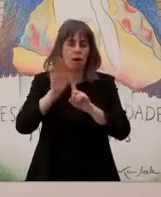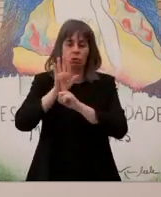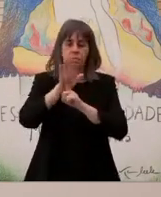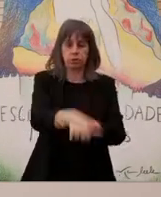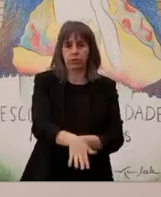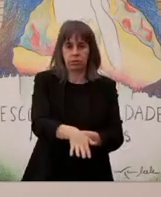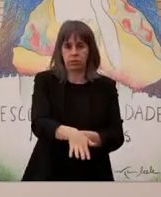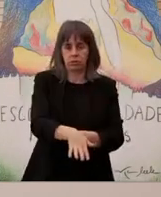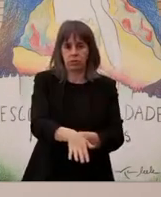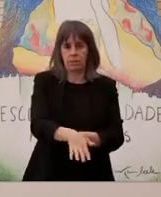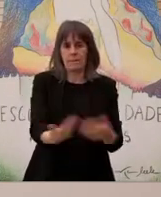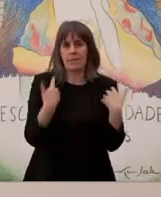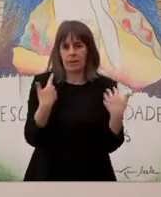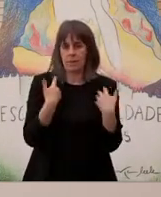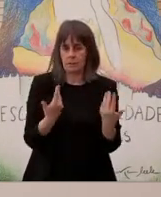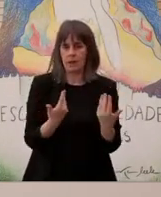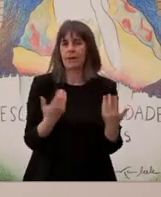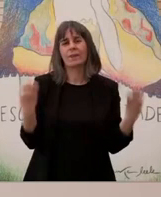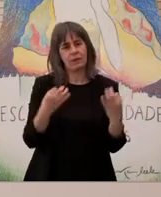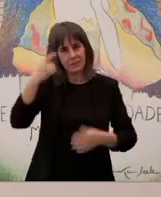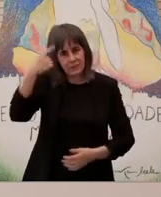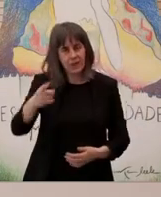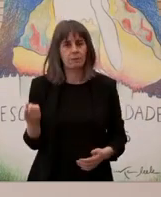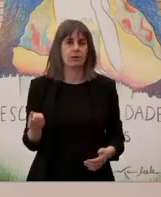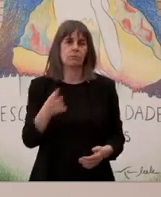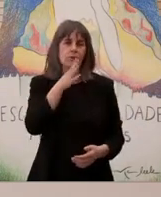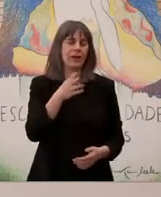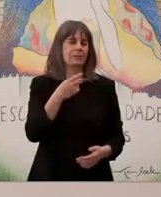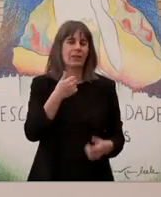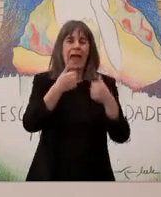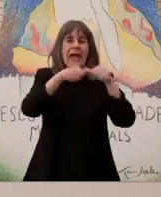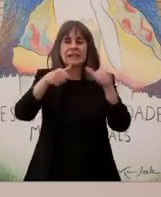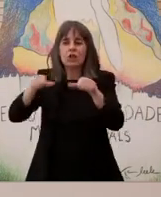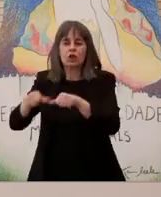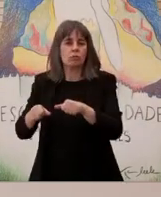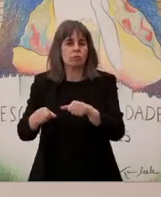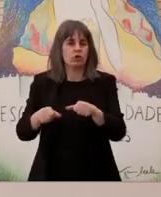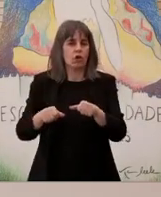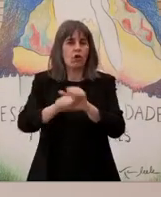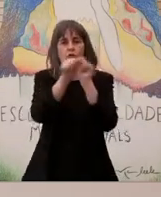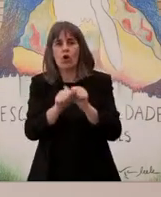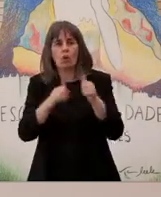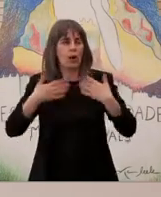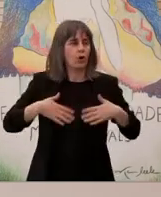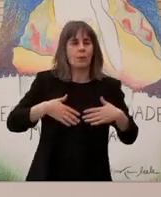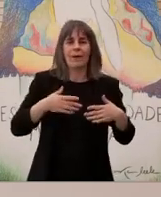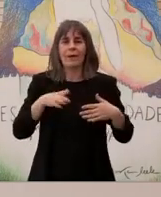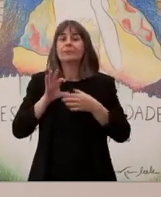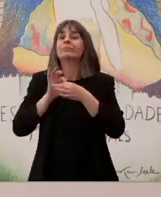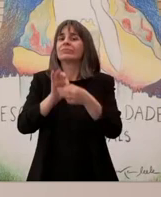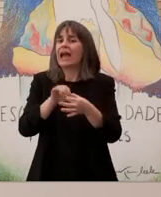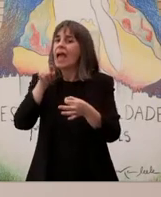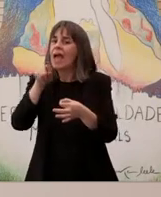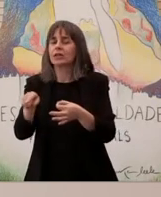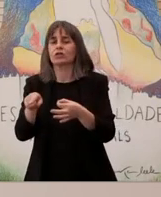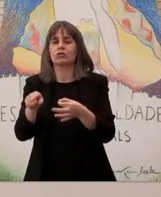víctima entonces todo esto hay que saberlo porque también todos estos estereotipos las maneras de vestir y todo eso tenían que ver con eso no que a